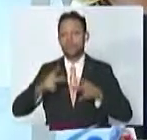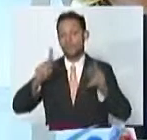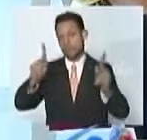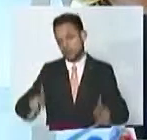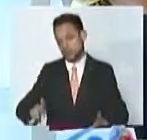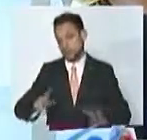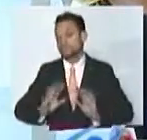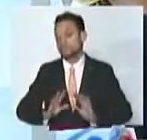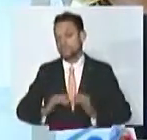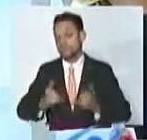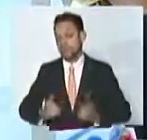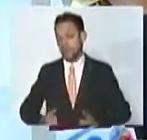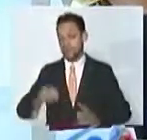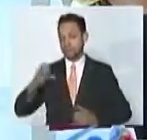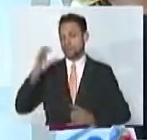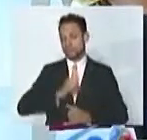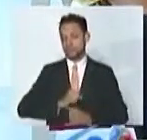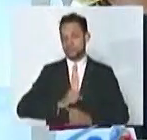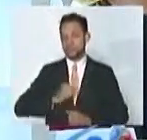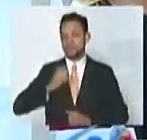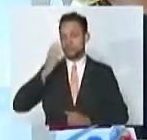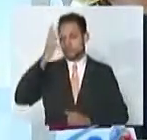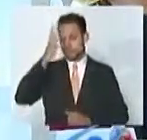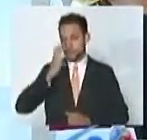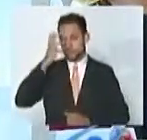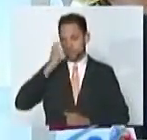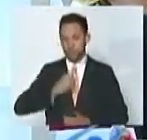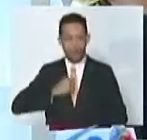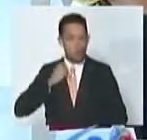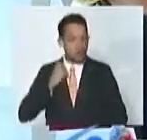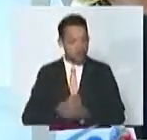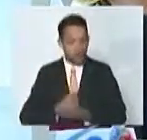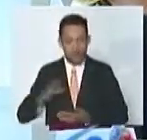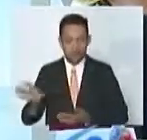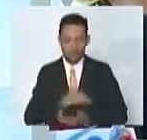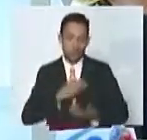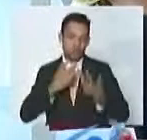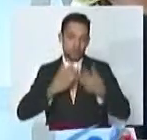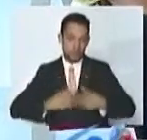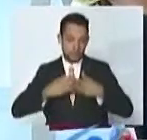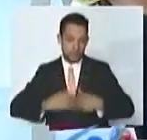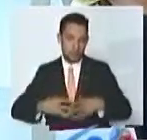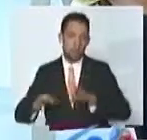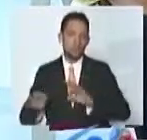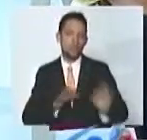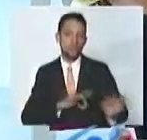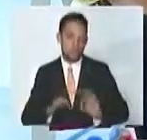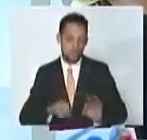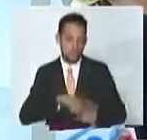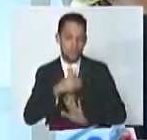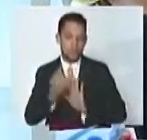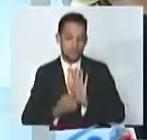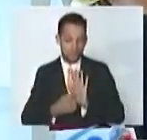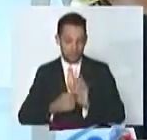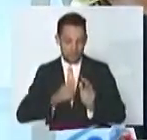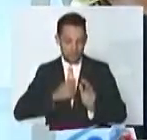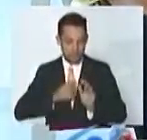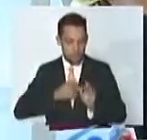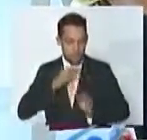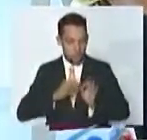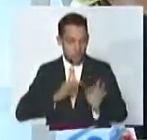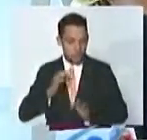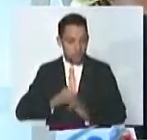el por qué hoy este examen ha de ser, además de ser educativo, es preventivo, porque el